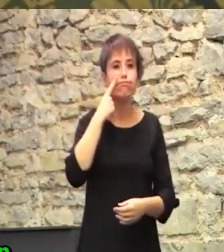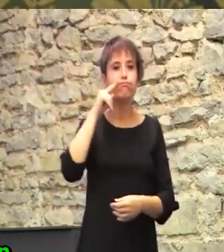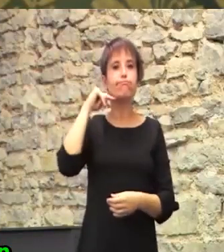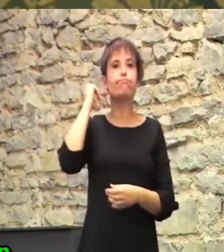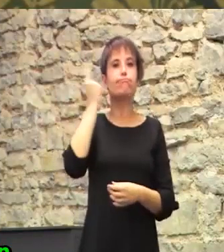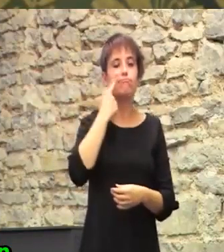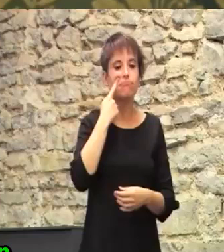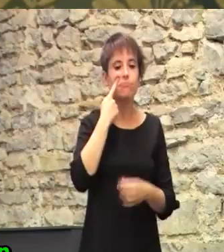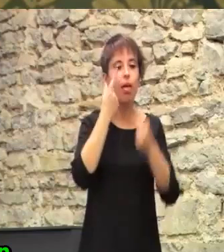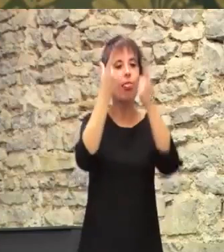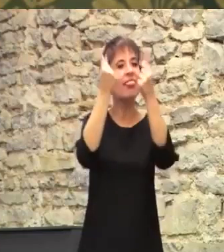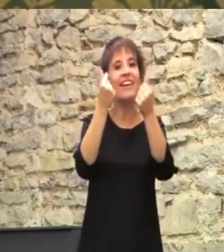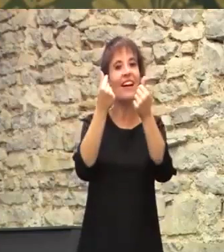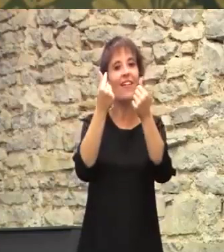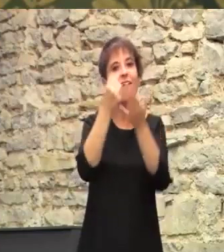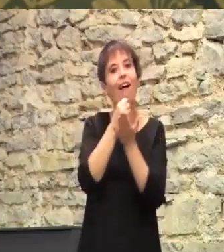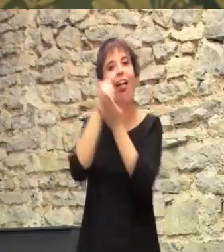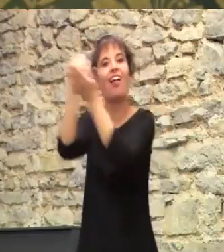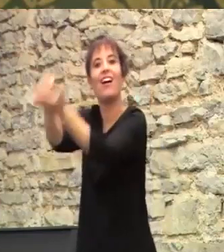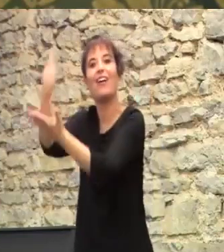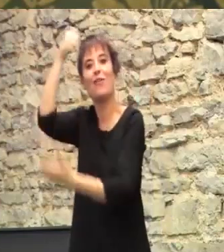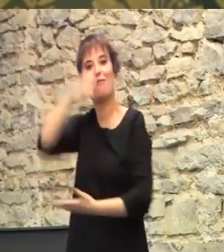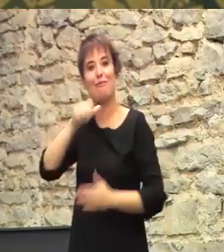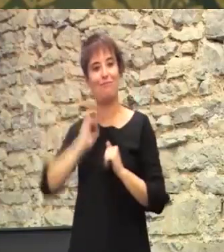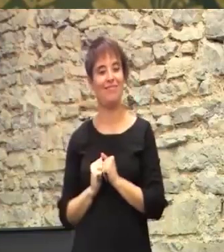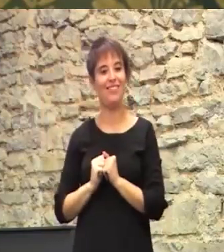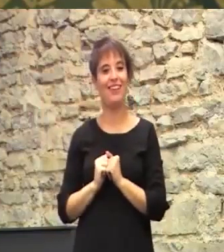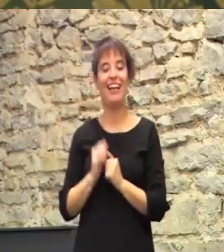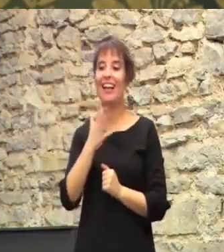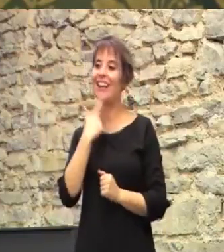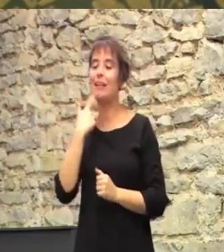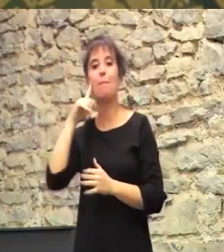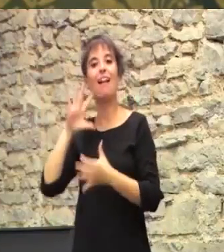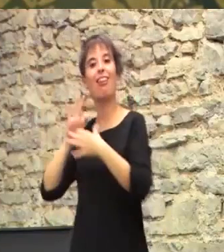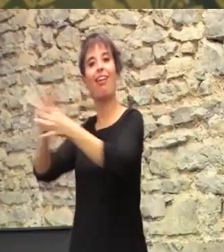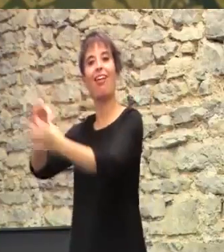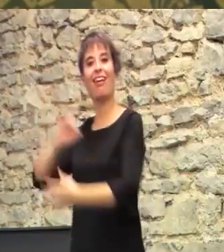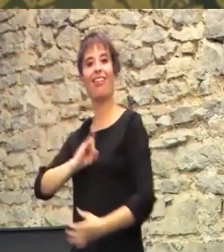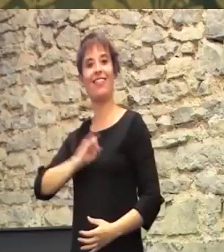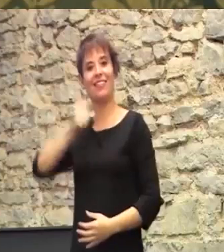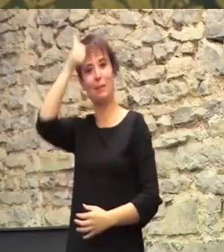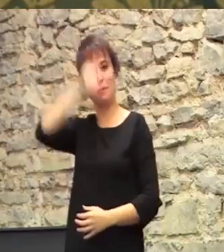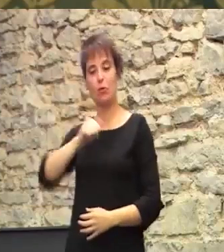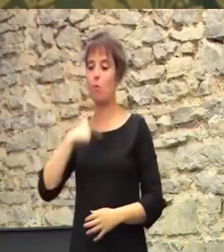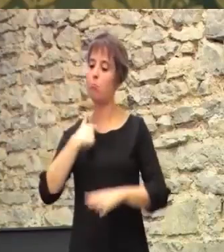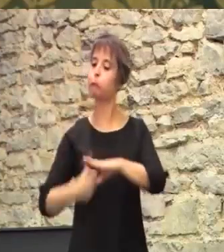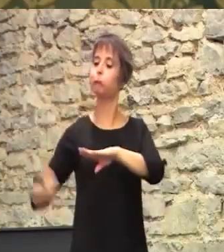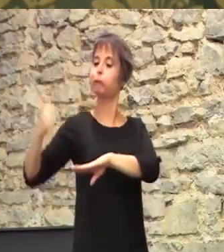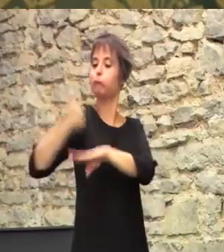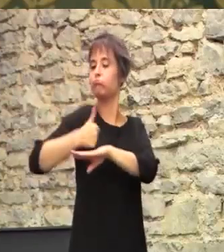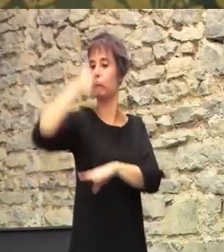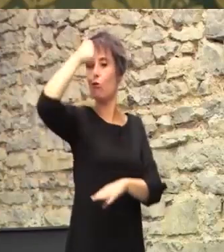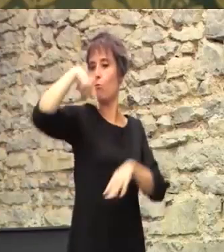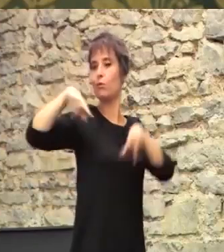que el dinero estaba asignado al varón era como si fuera un sinónimo de identidad masculina e incluso de virilidad